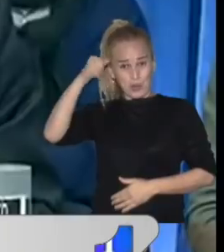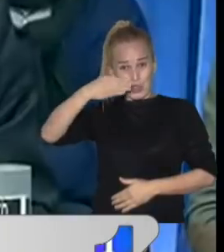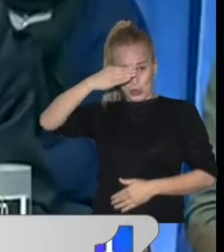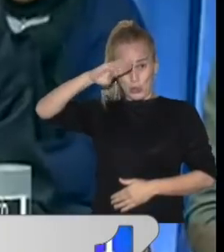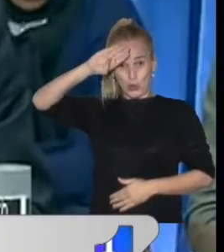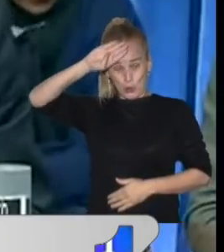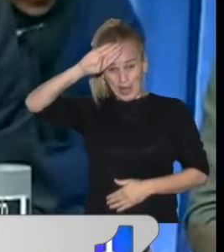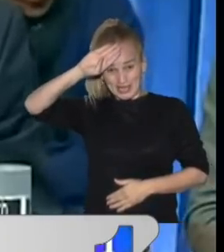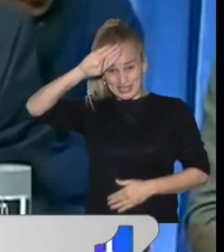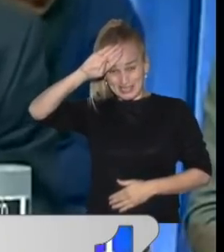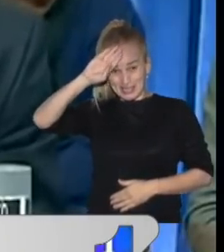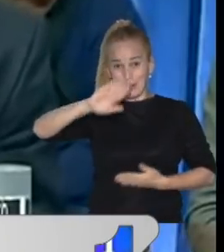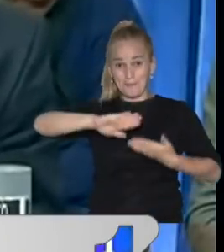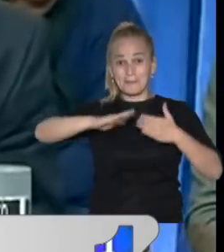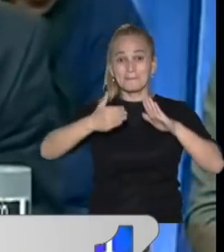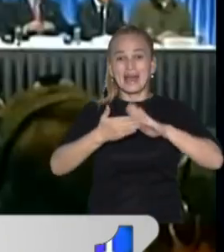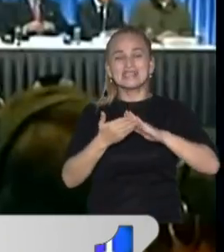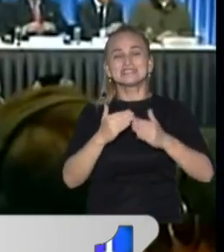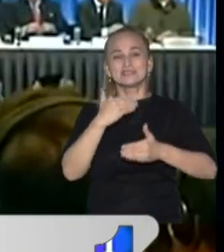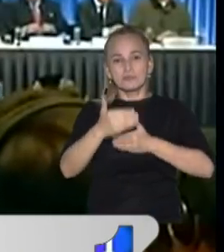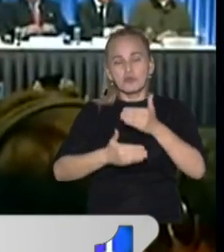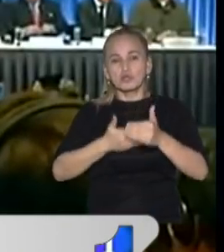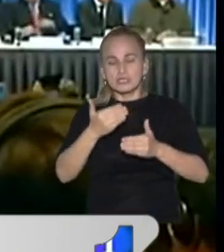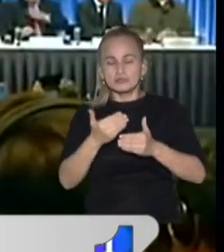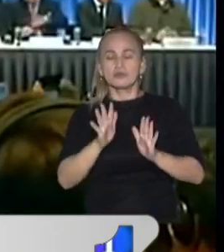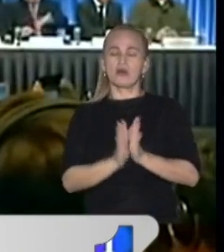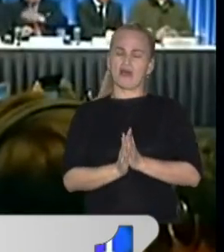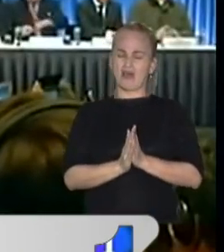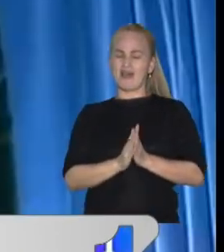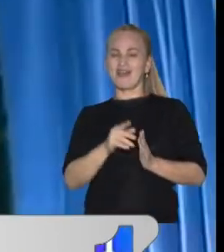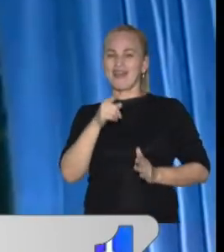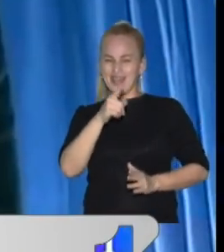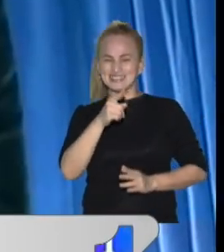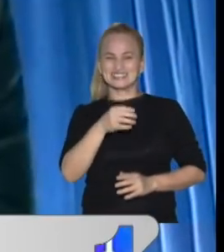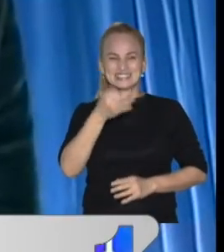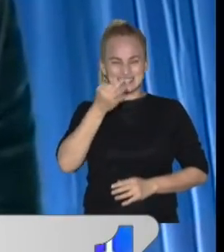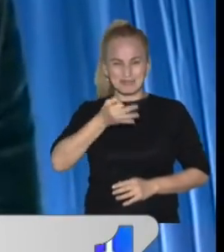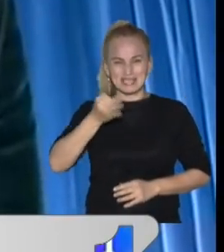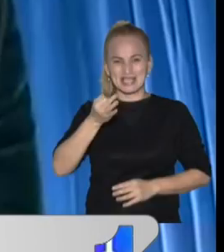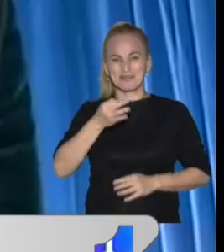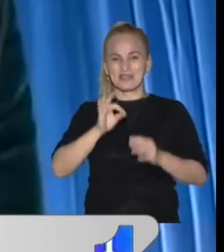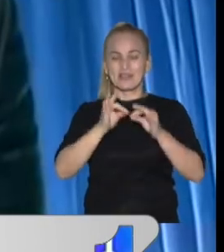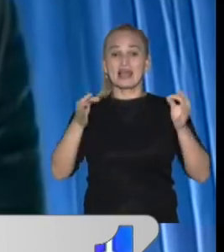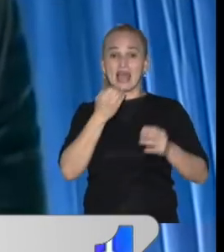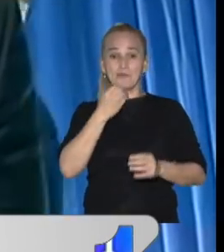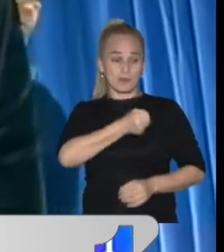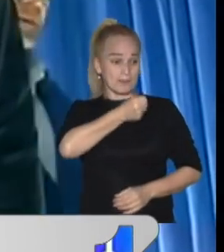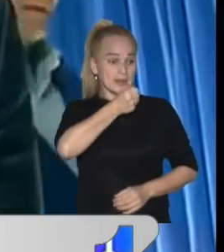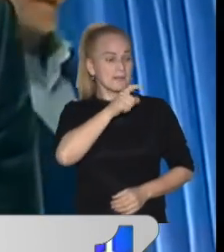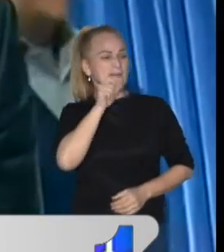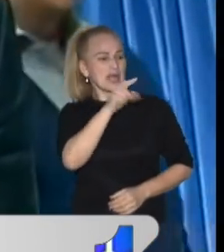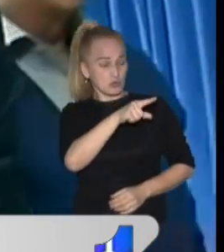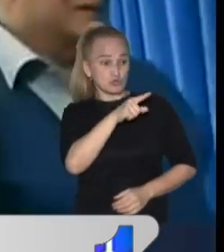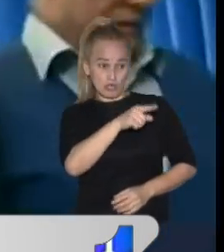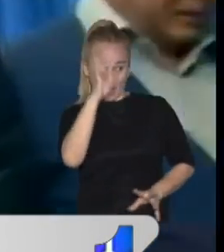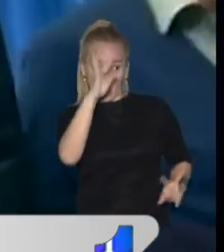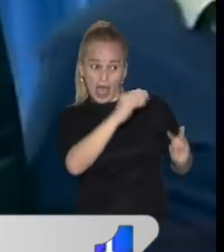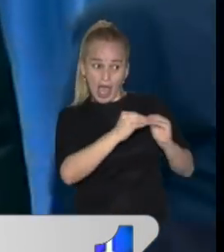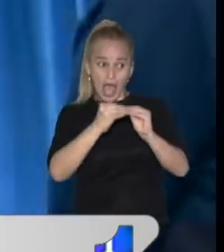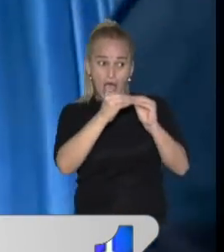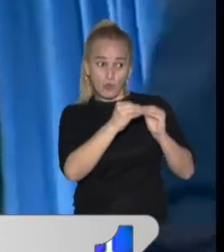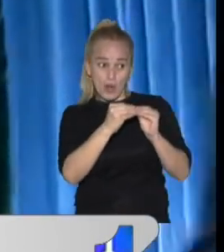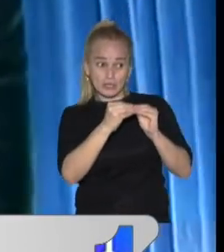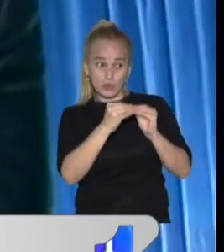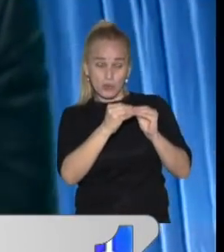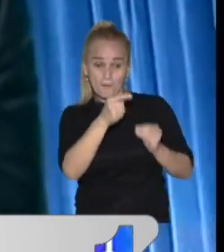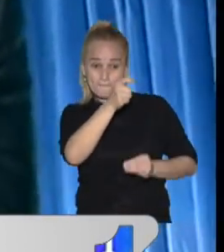de los negociadores de esa guerrilla, conocido por sus polémicas arengas y respuestas, como esta, cuando un periodista le preguntó si estaba dispuesto a pedir